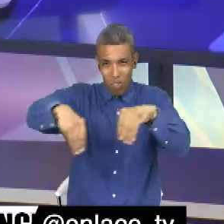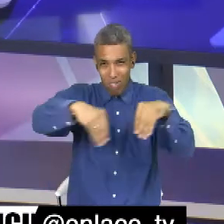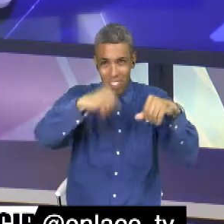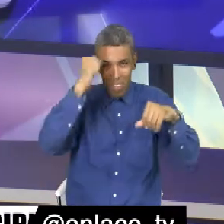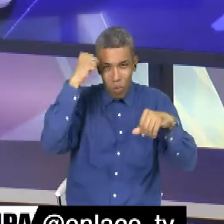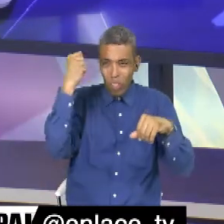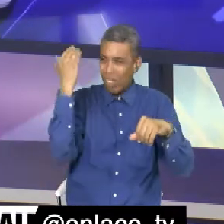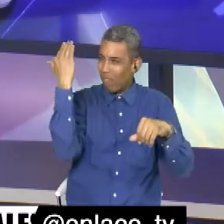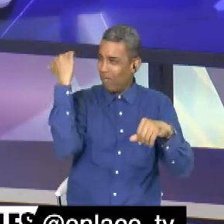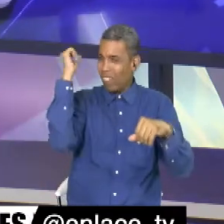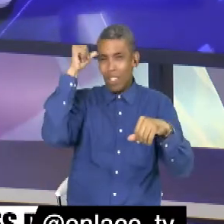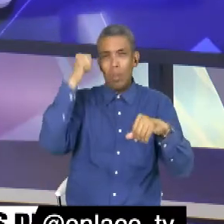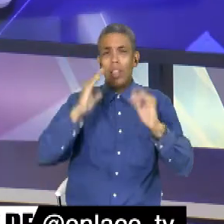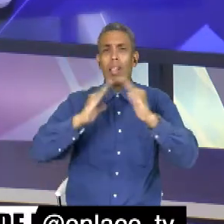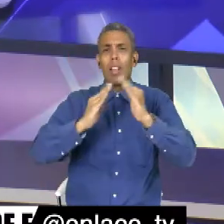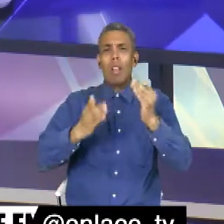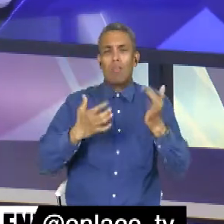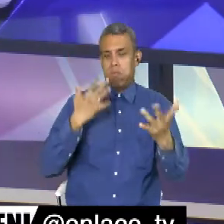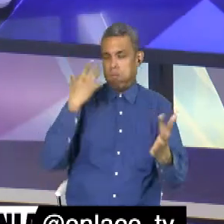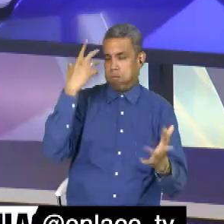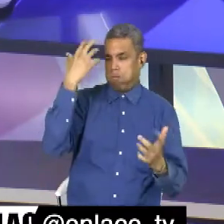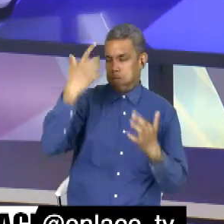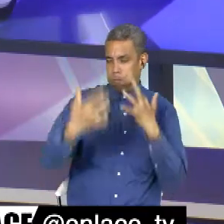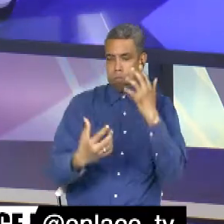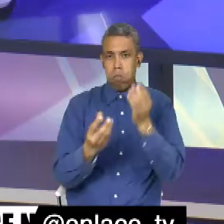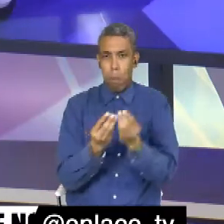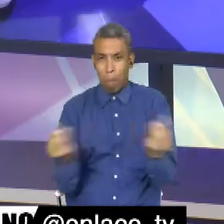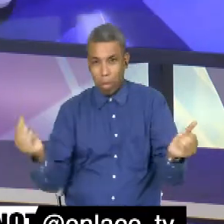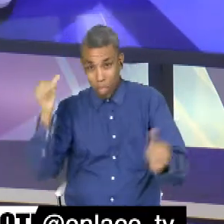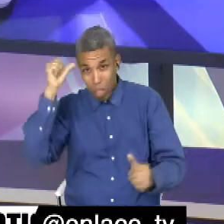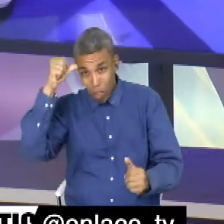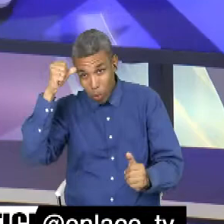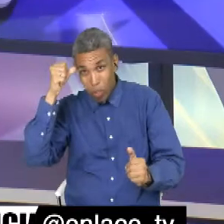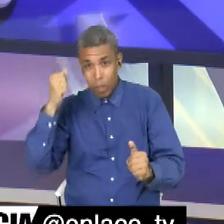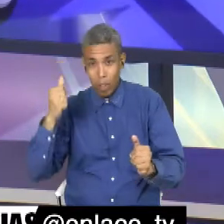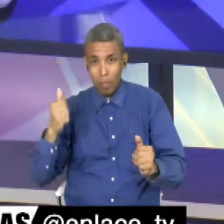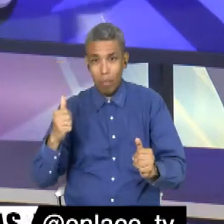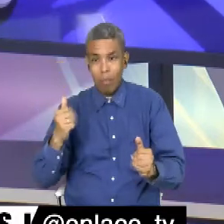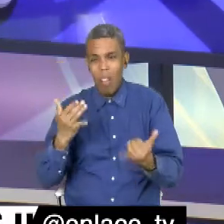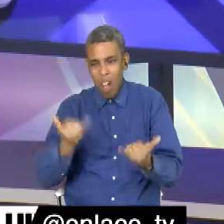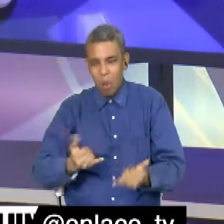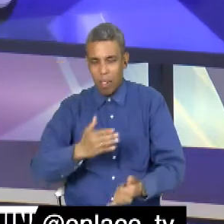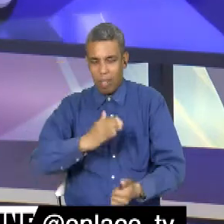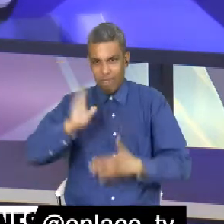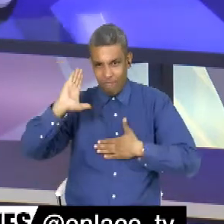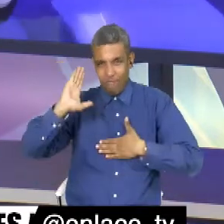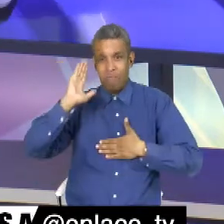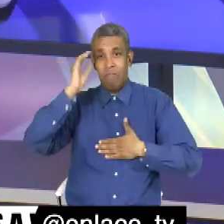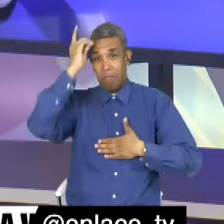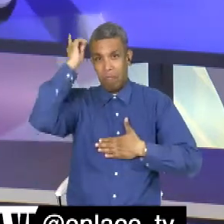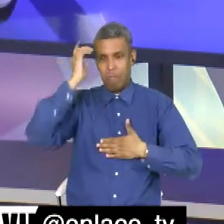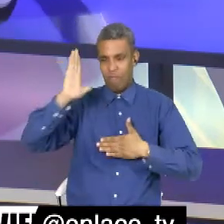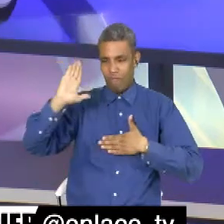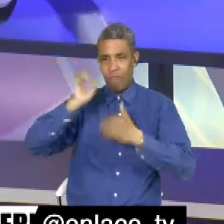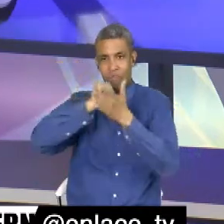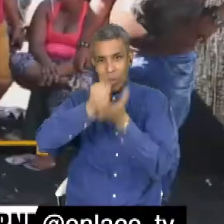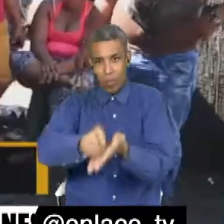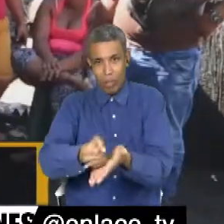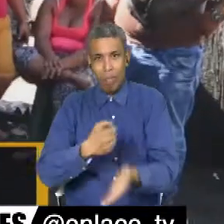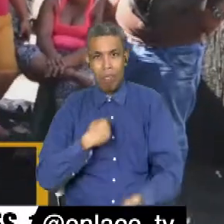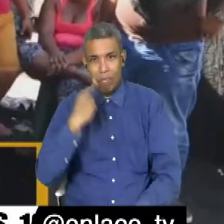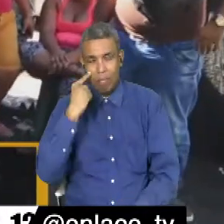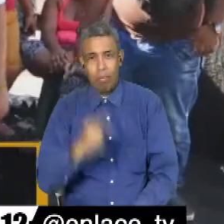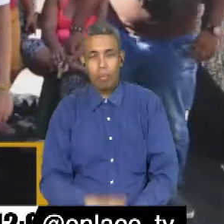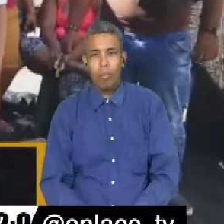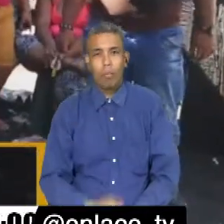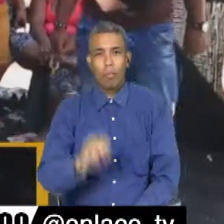sus viviendas. En una visita, el alcalde de la ciudad prometió ayudas que se gestionarán desde el Consejo Municipal de Gestión del Riesgo y Desastres. Flor María